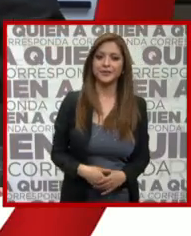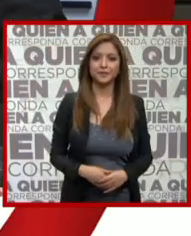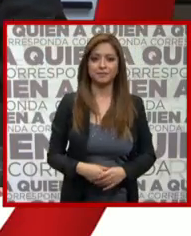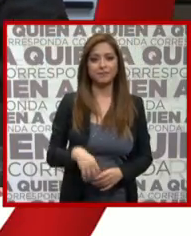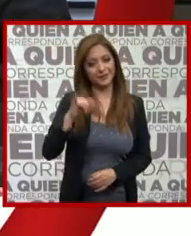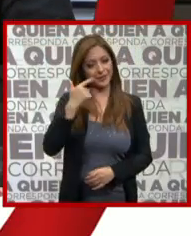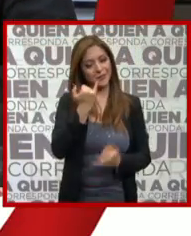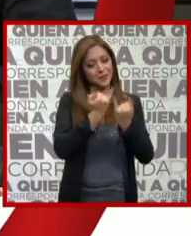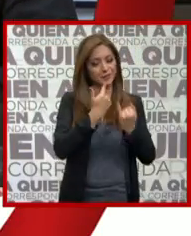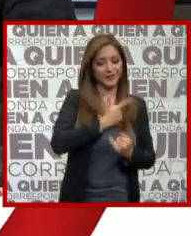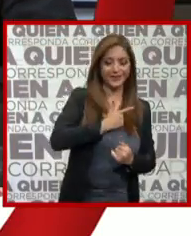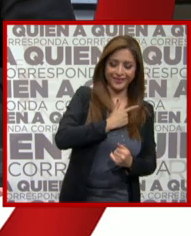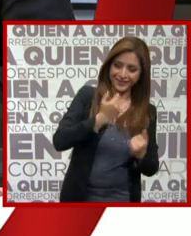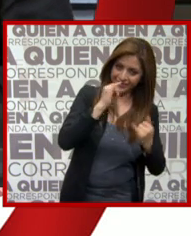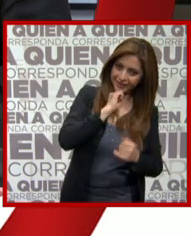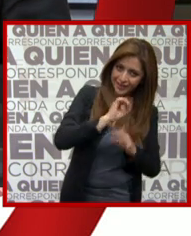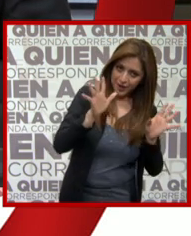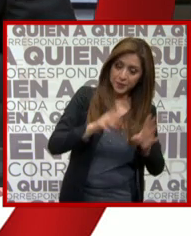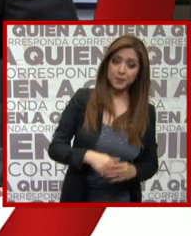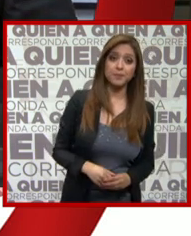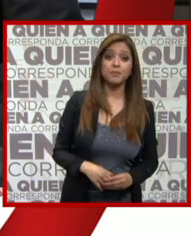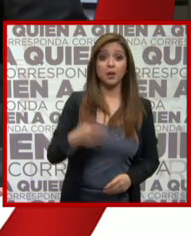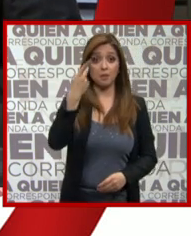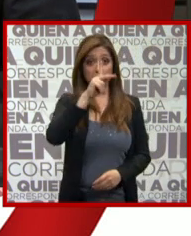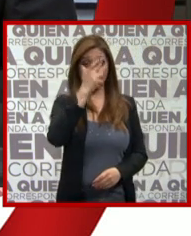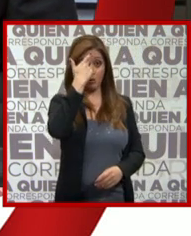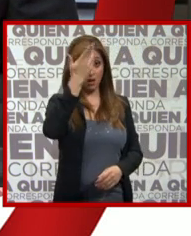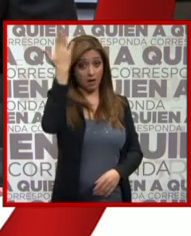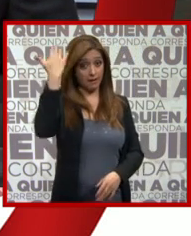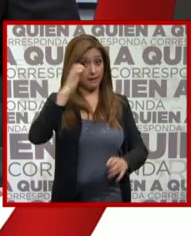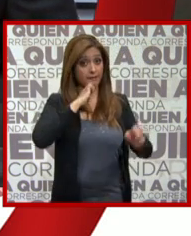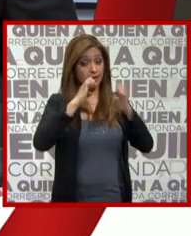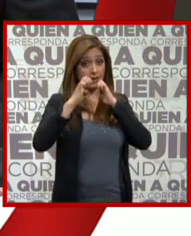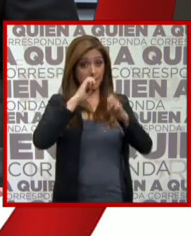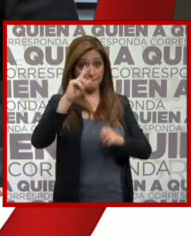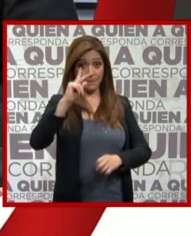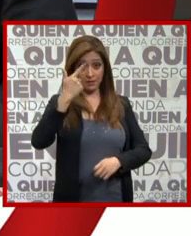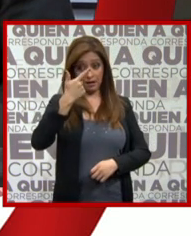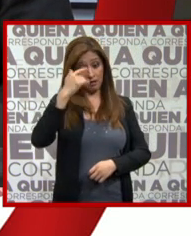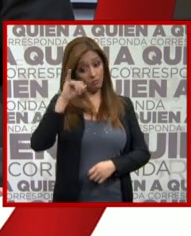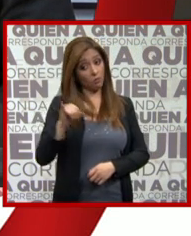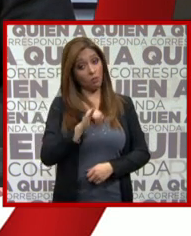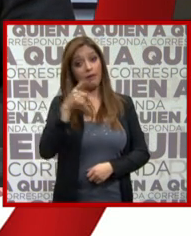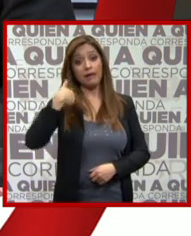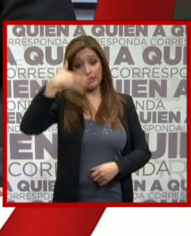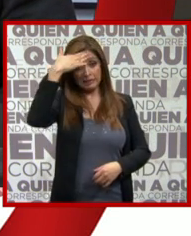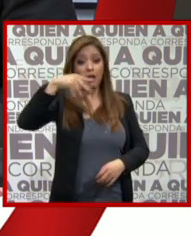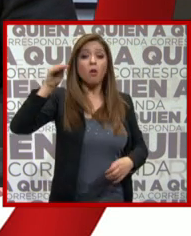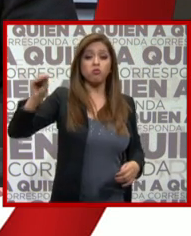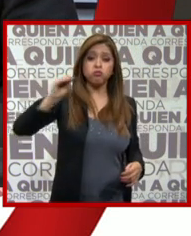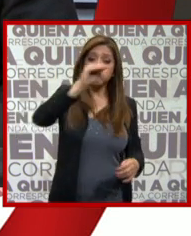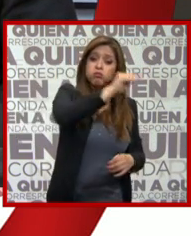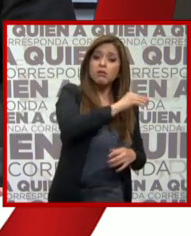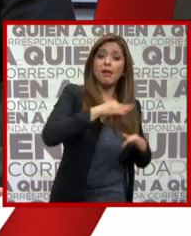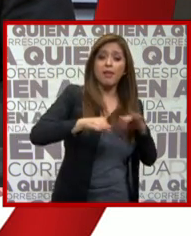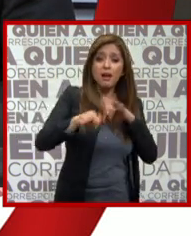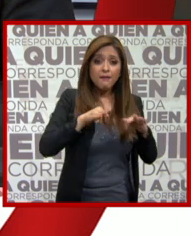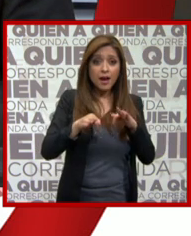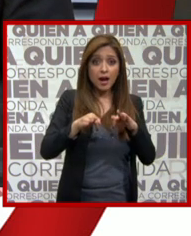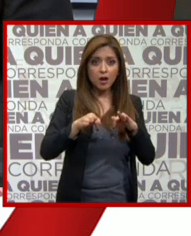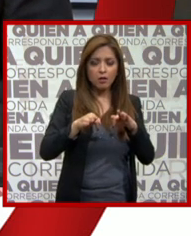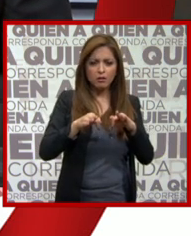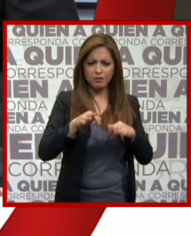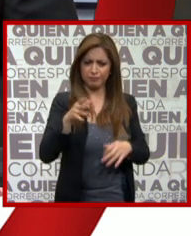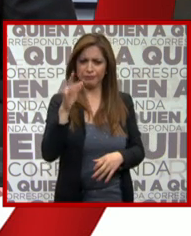Oye, tenemos pendiente una entrevista con el procurador. Ya veo sí, que señor. Está para arriba y para abajo deteniendo sí, a todo el sí, mundo. Sí, está un poco ocupado, pero lo hacemos poco? De todos